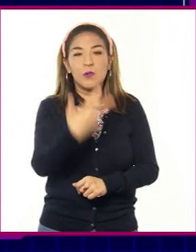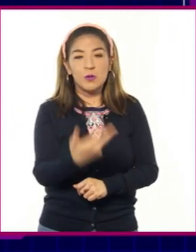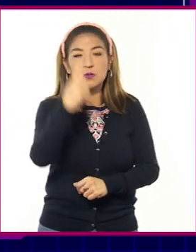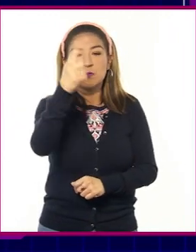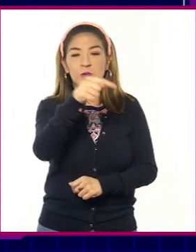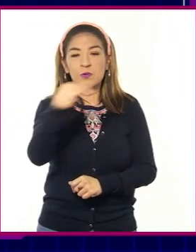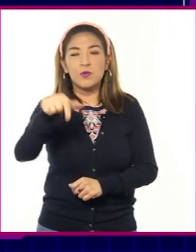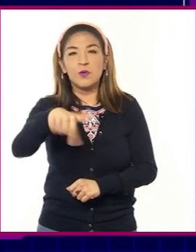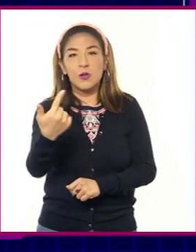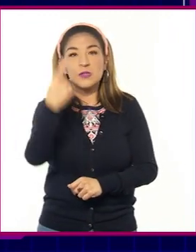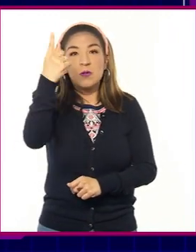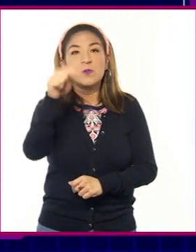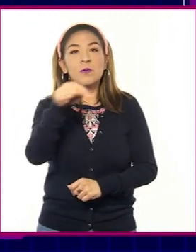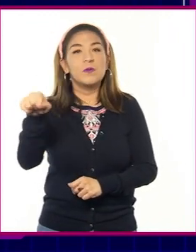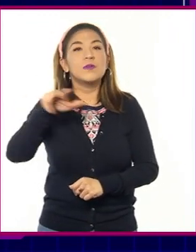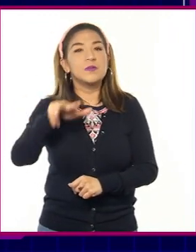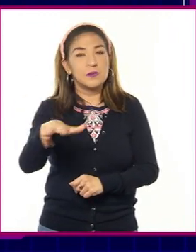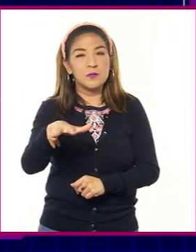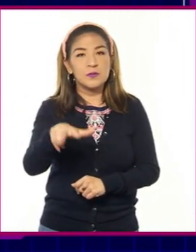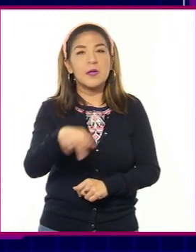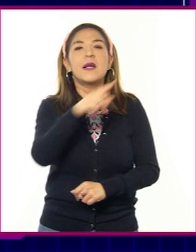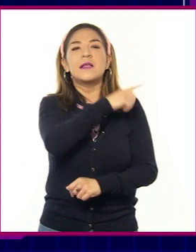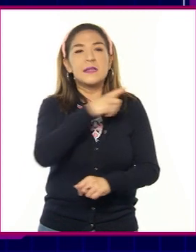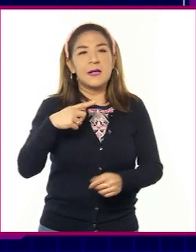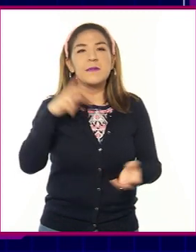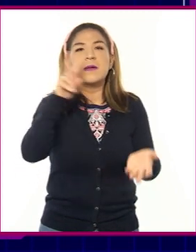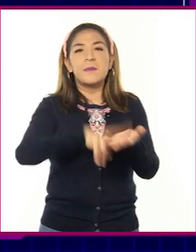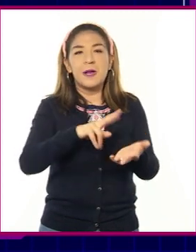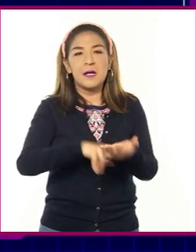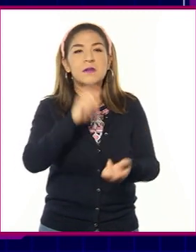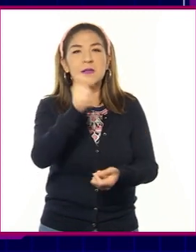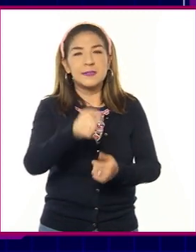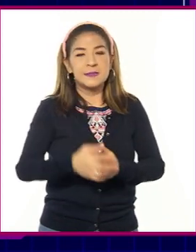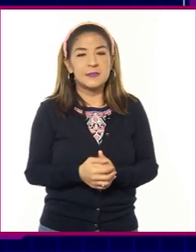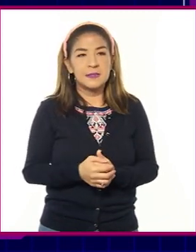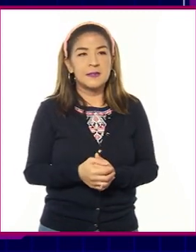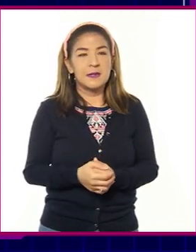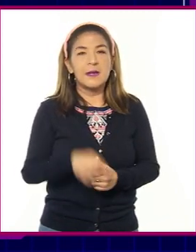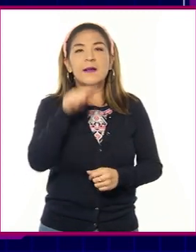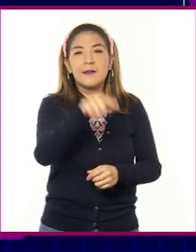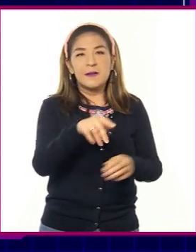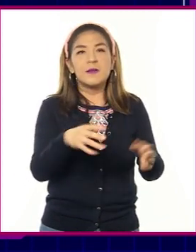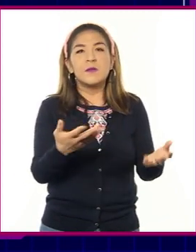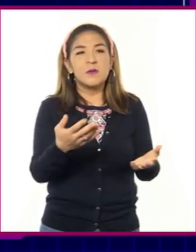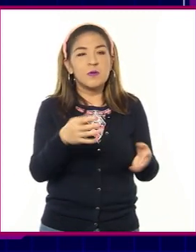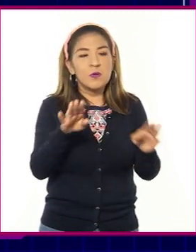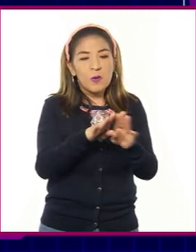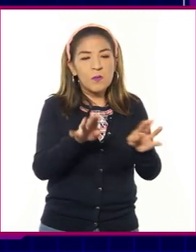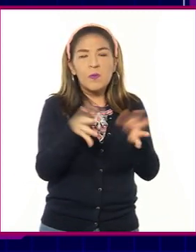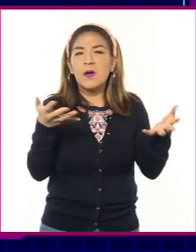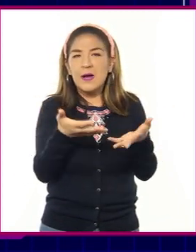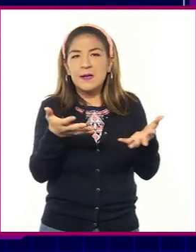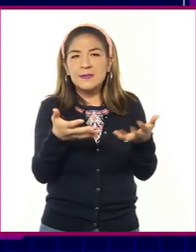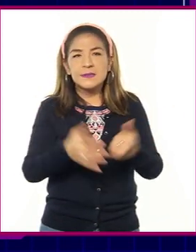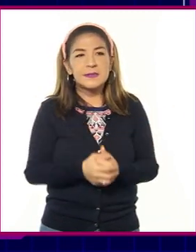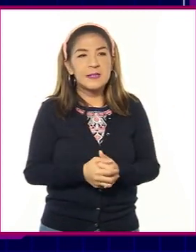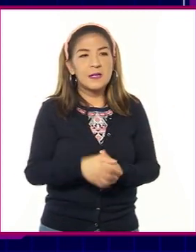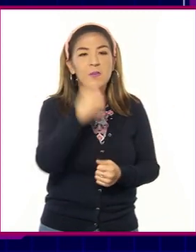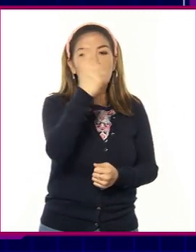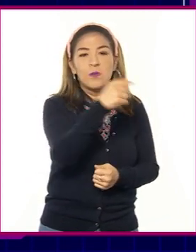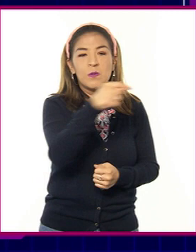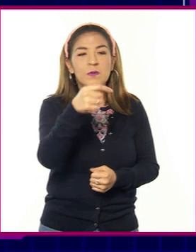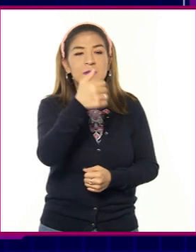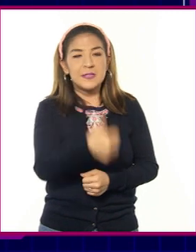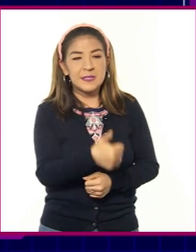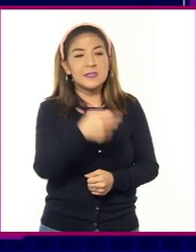un doceavo y un 18avo en sus equivalentes con igual denominador. Estas pueden ser un sexto